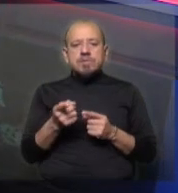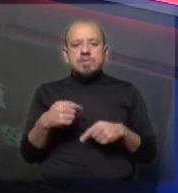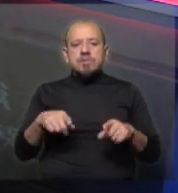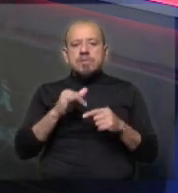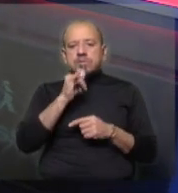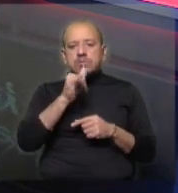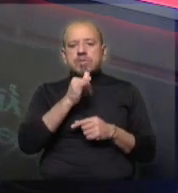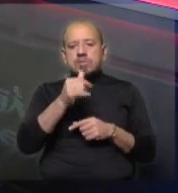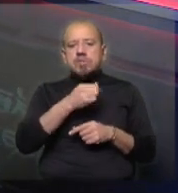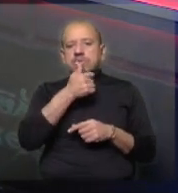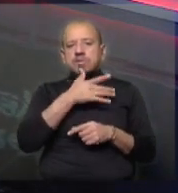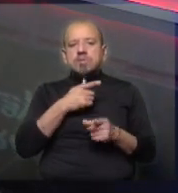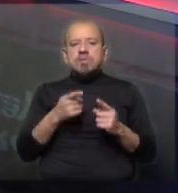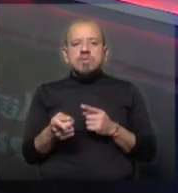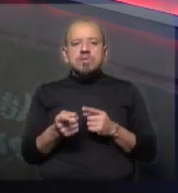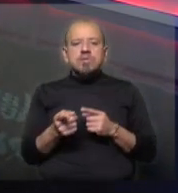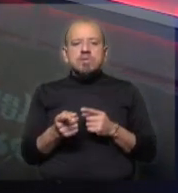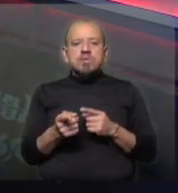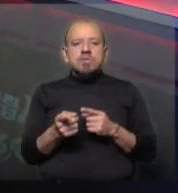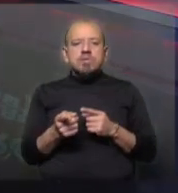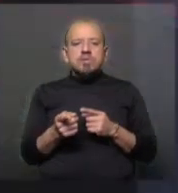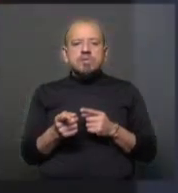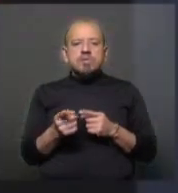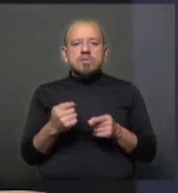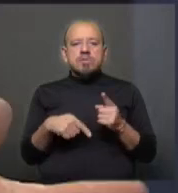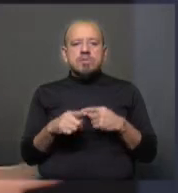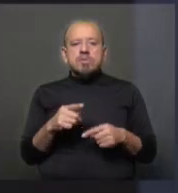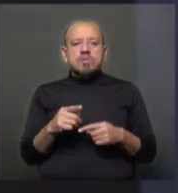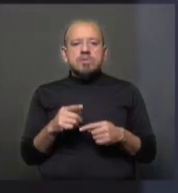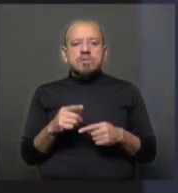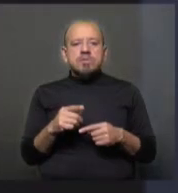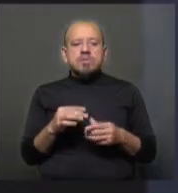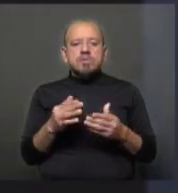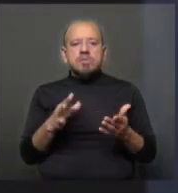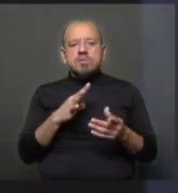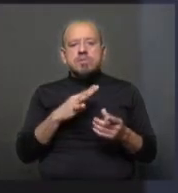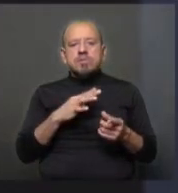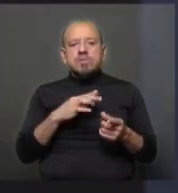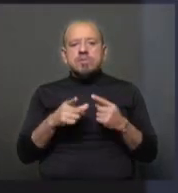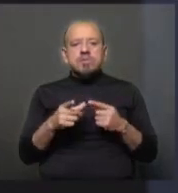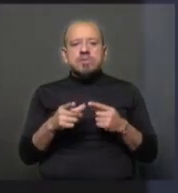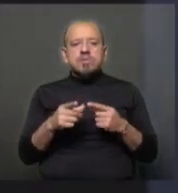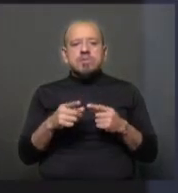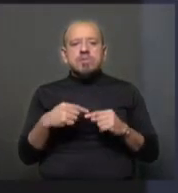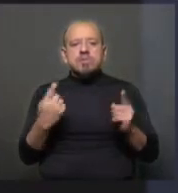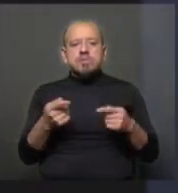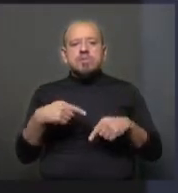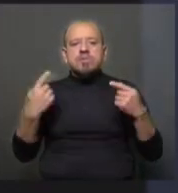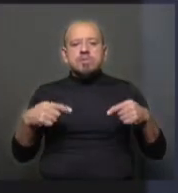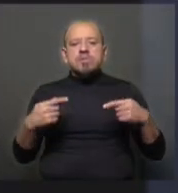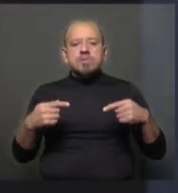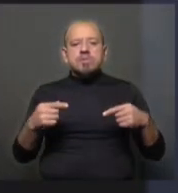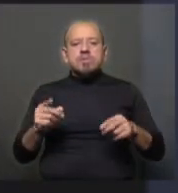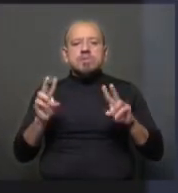contar la historia de un que este vaya por otro camino y que surjan determinadas reflexión debate sobre determinados